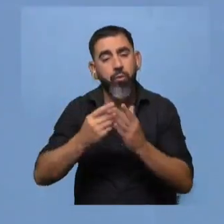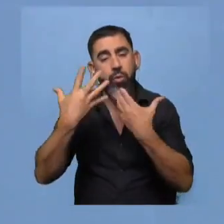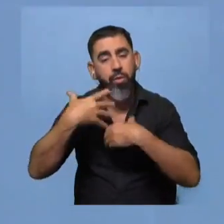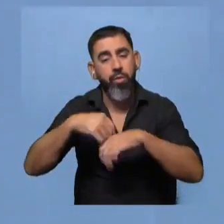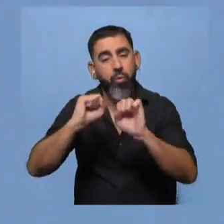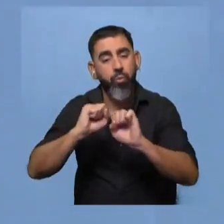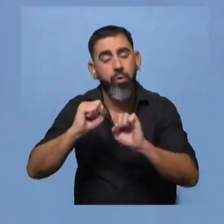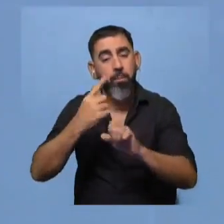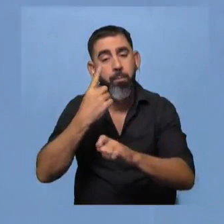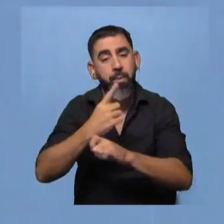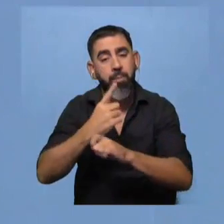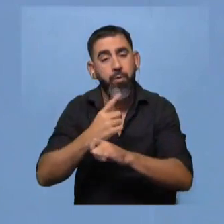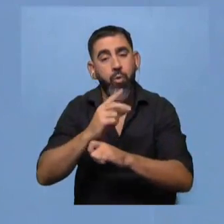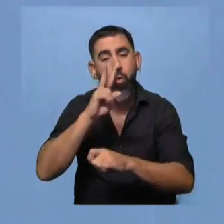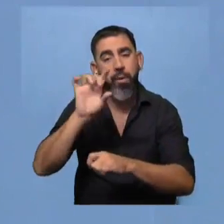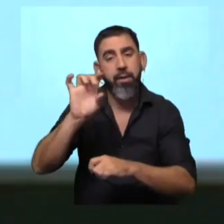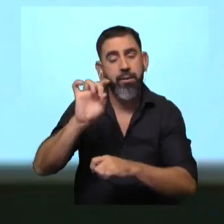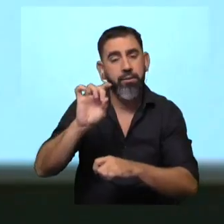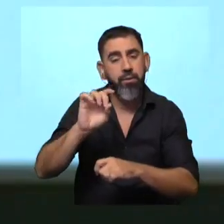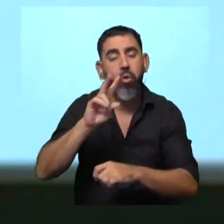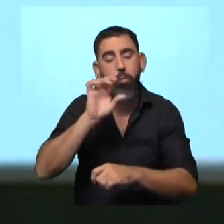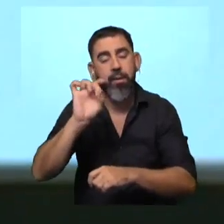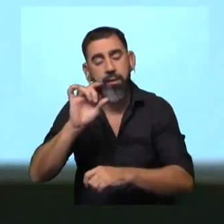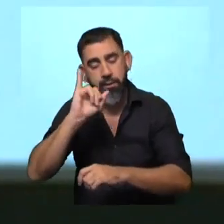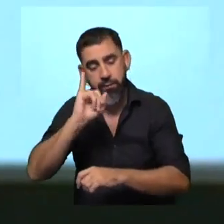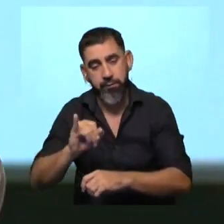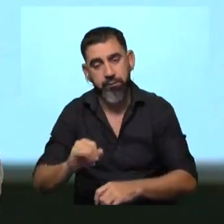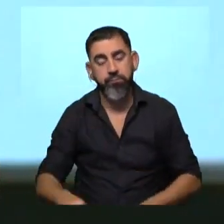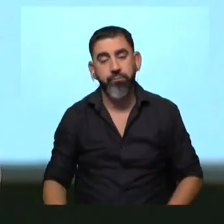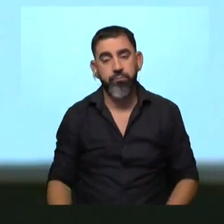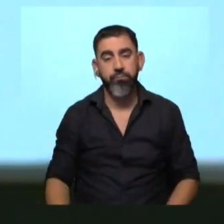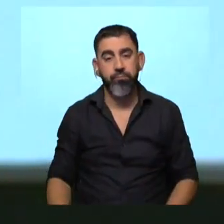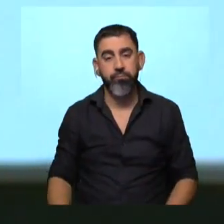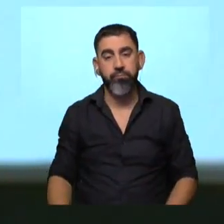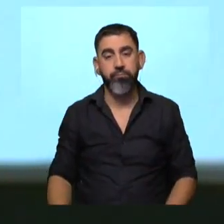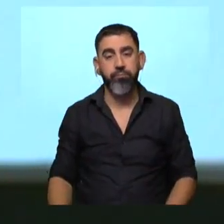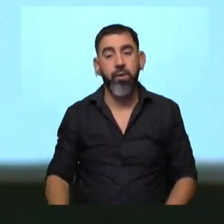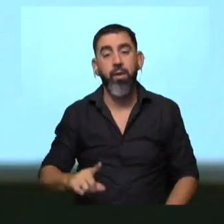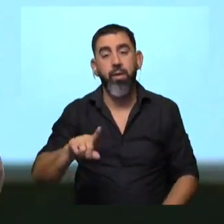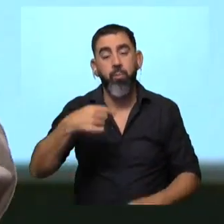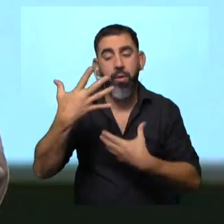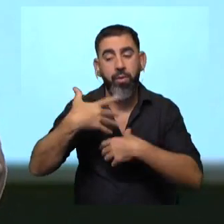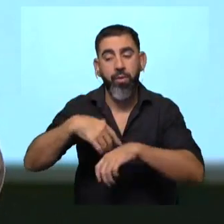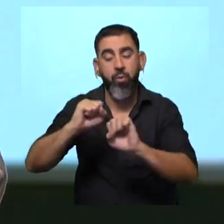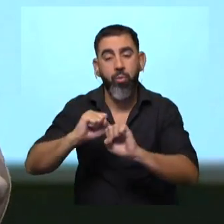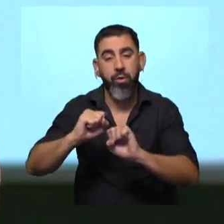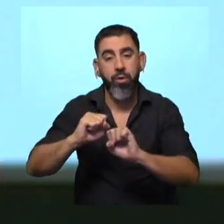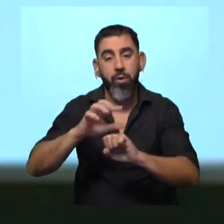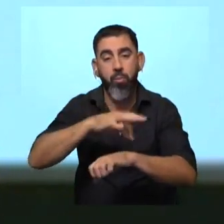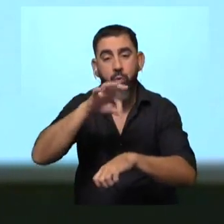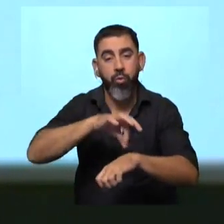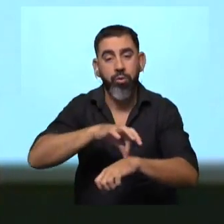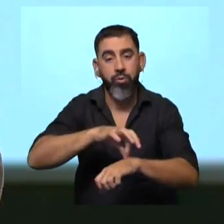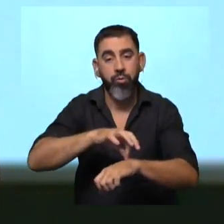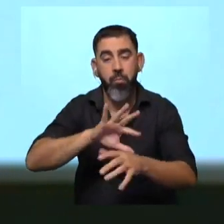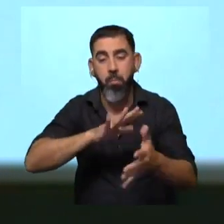caso cero fue en el 2015, ¿no? Fue en el 2015, Claro. o sea, posterior a la identificación de los vectores en un tiempo más o